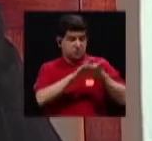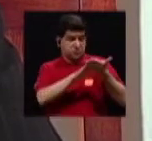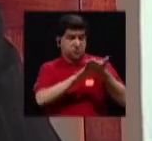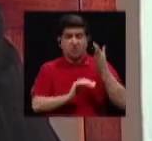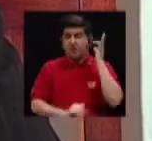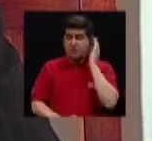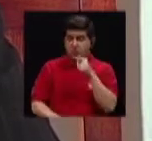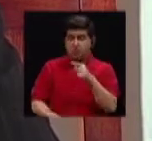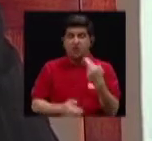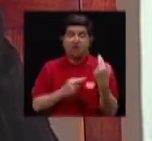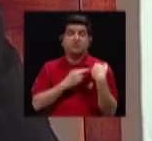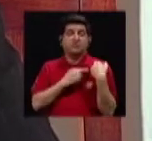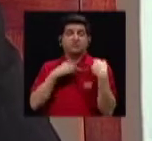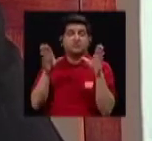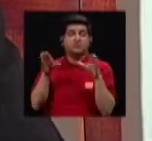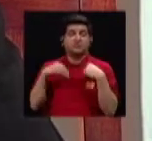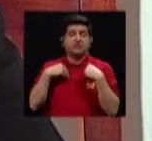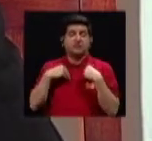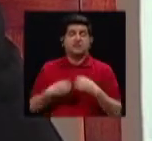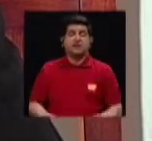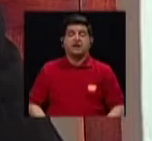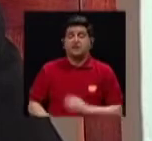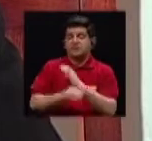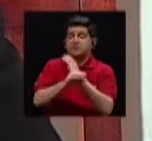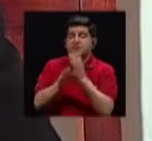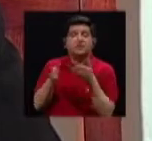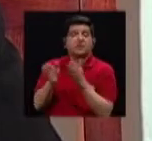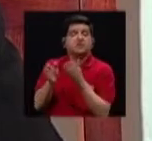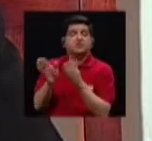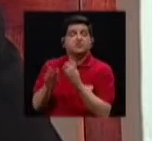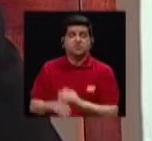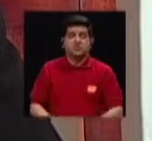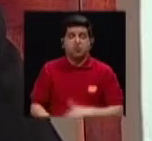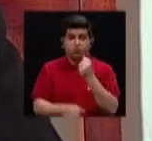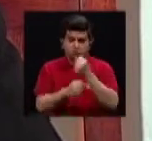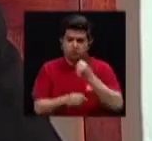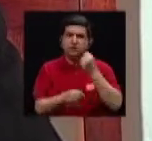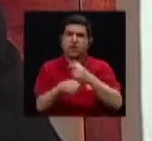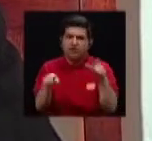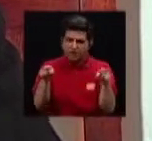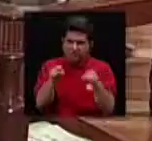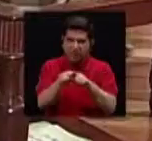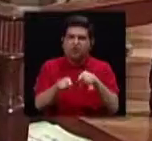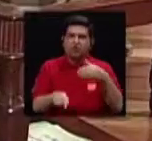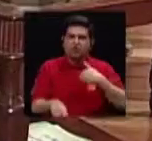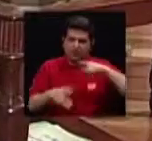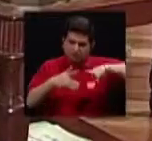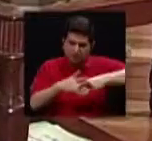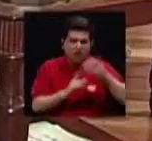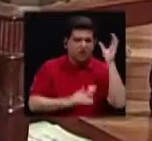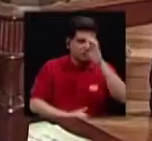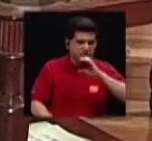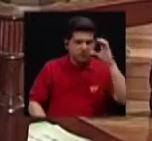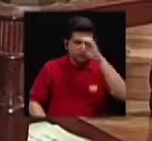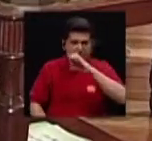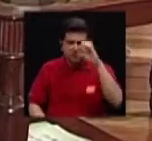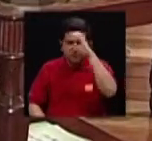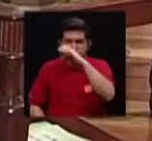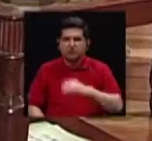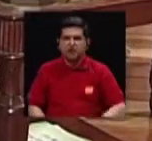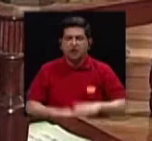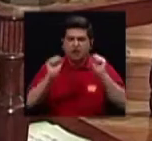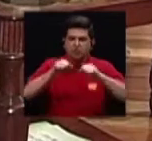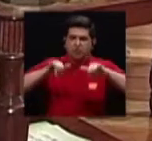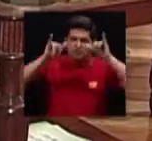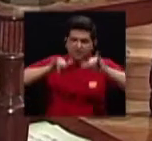hace cargo de la manutención, uh-huh, del trabajo que tiene que empezar a buscar para poder sostener